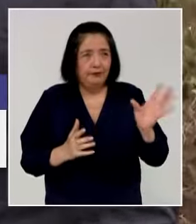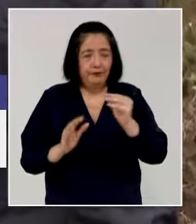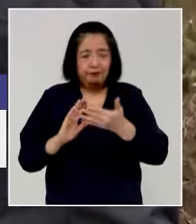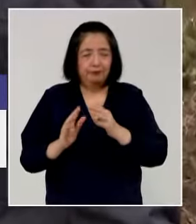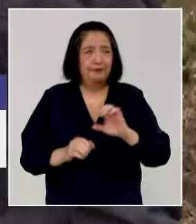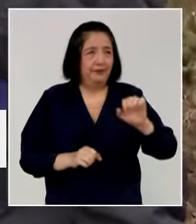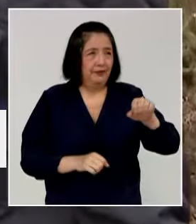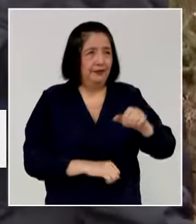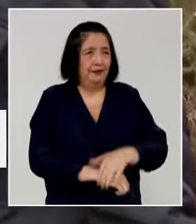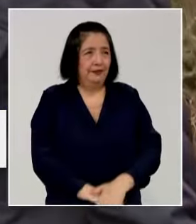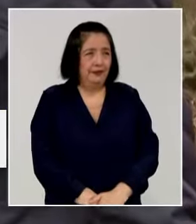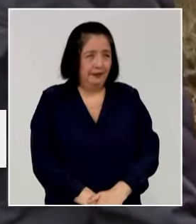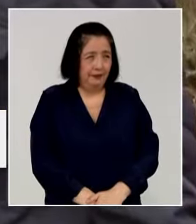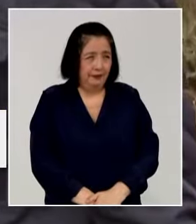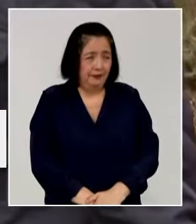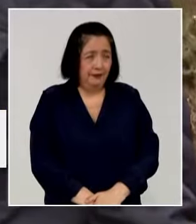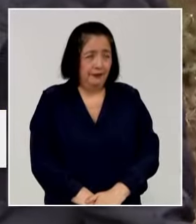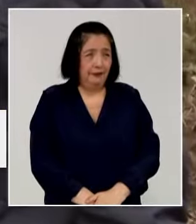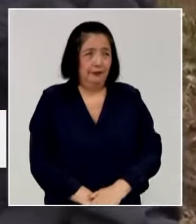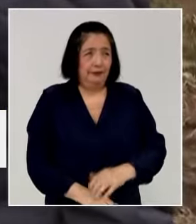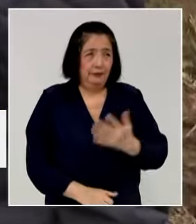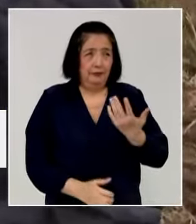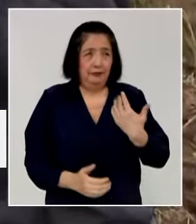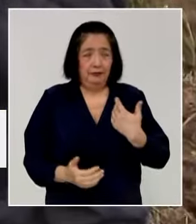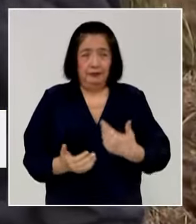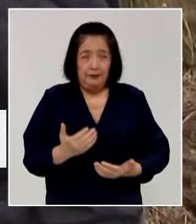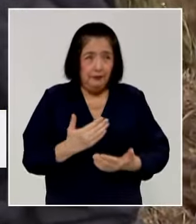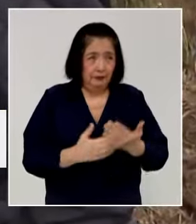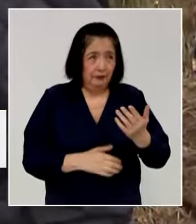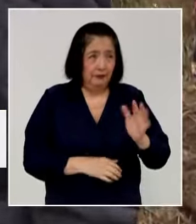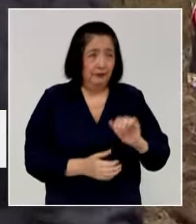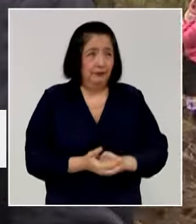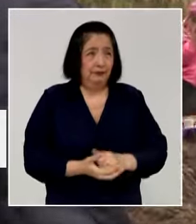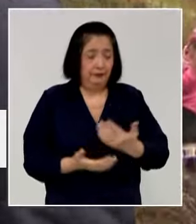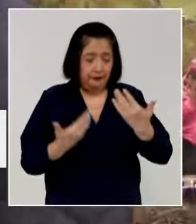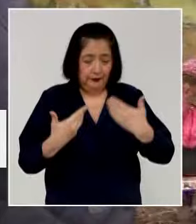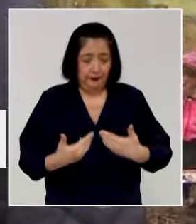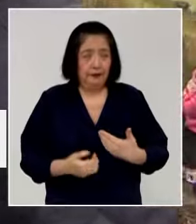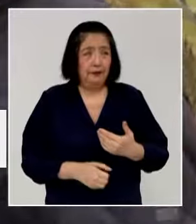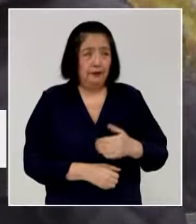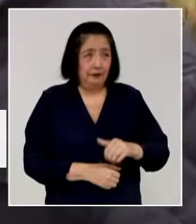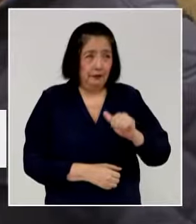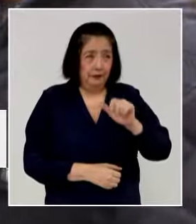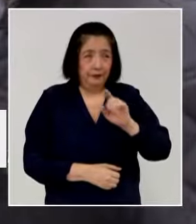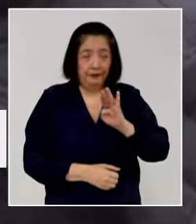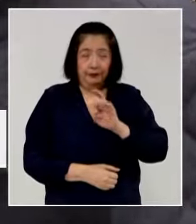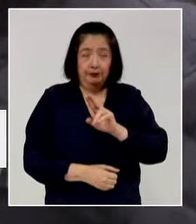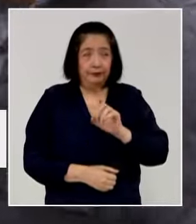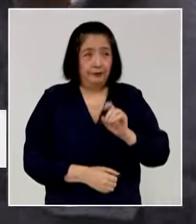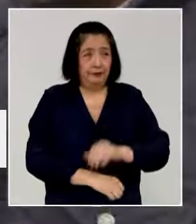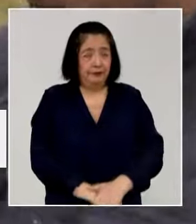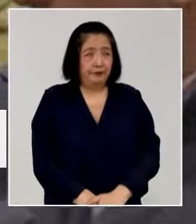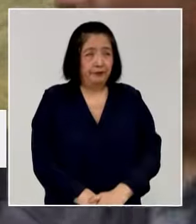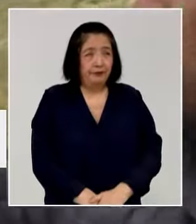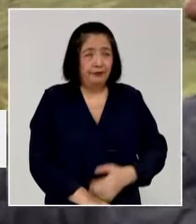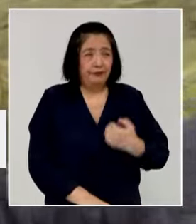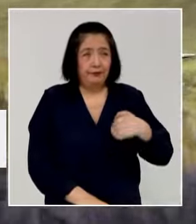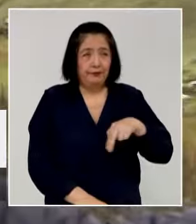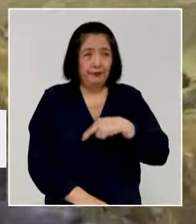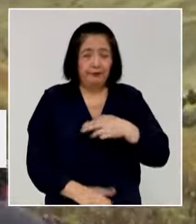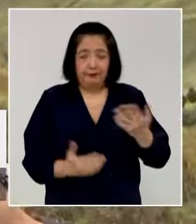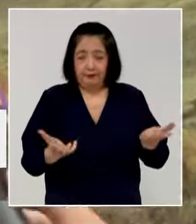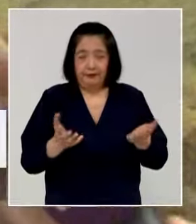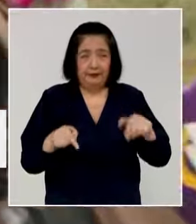Sí. Bueno, señor, muy buenos días. Mi nombre es Alberto Janco Melo. Estamos